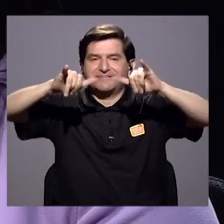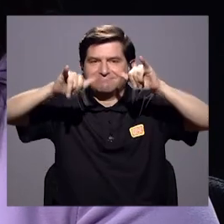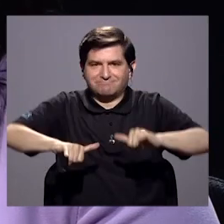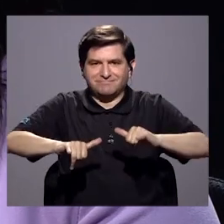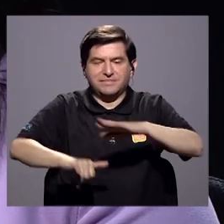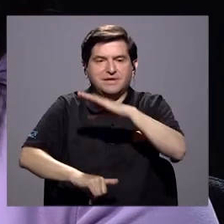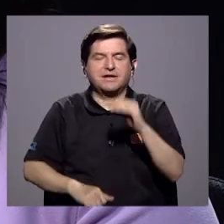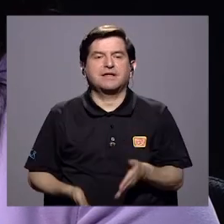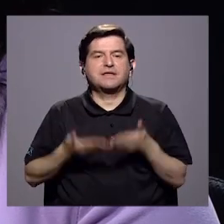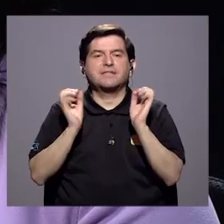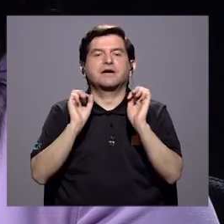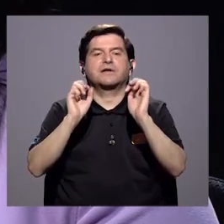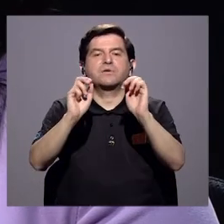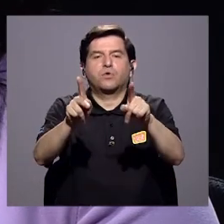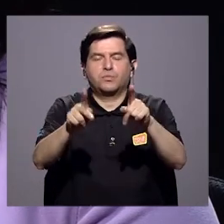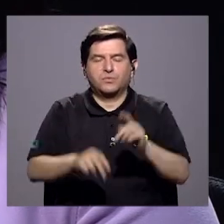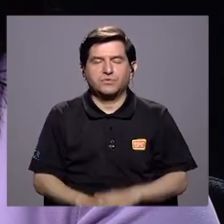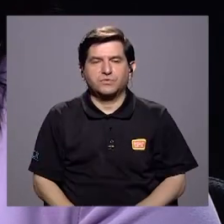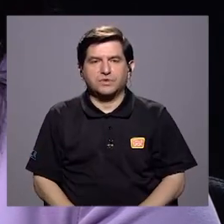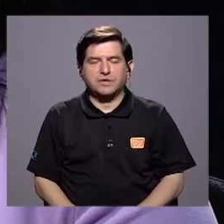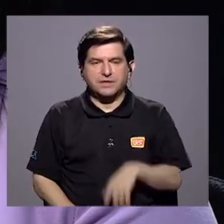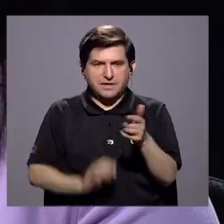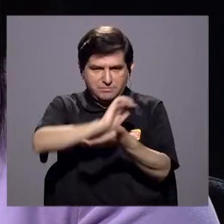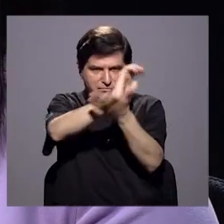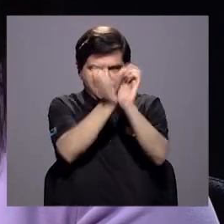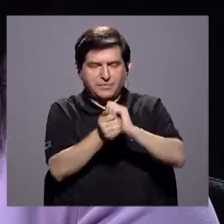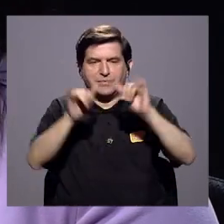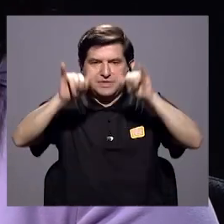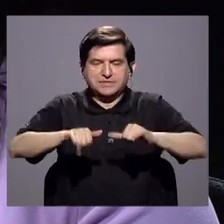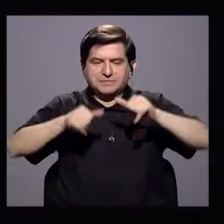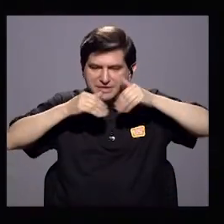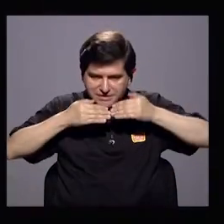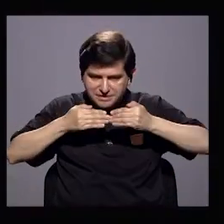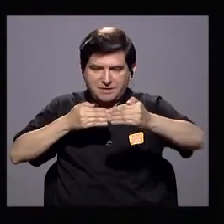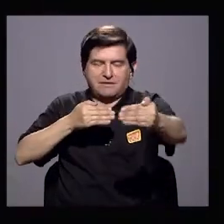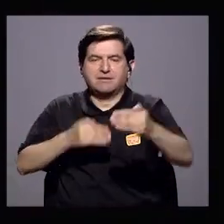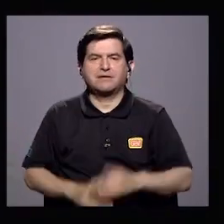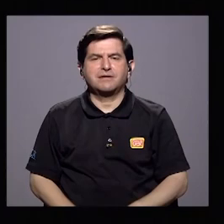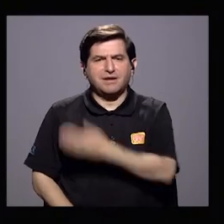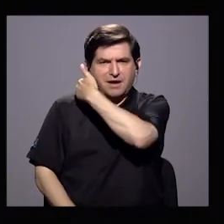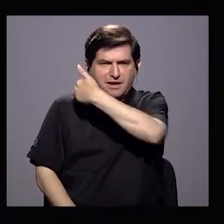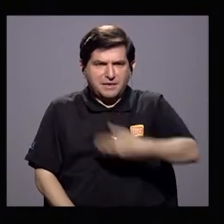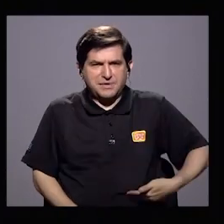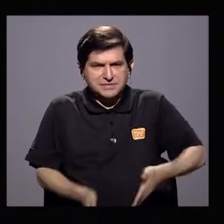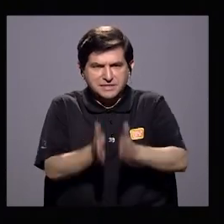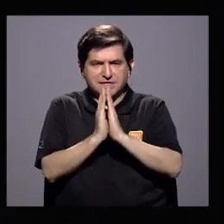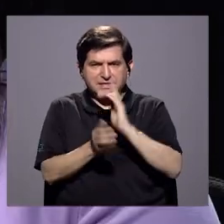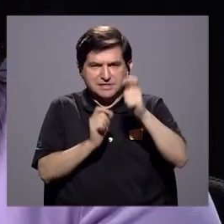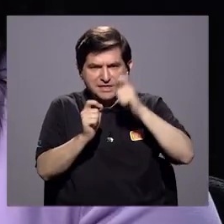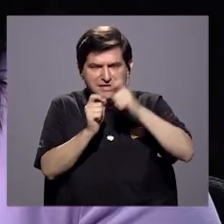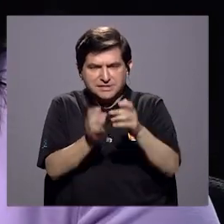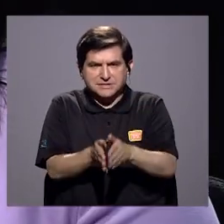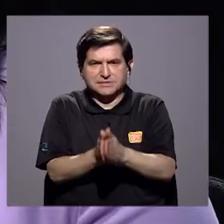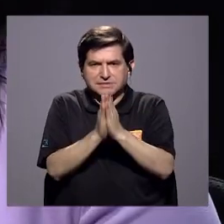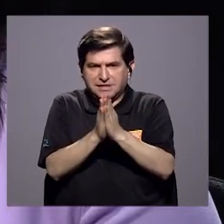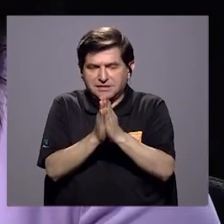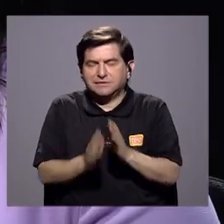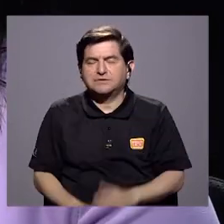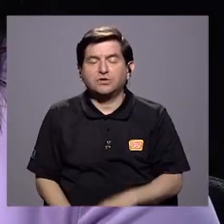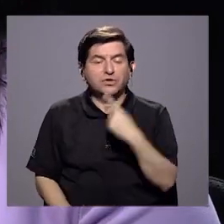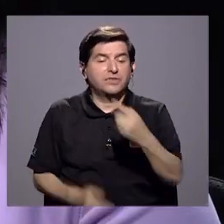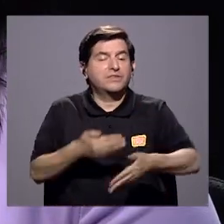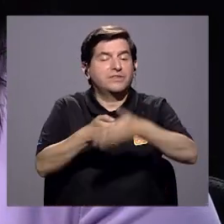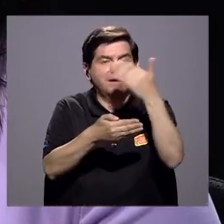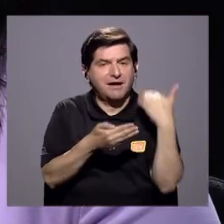estabilizarla y darle una oportunidad para que se reconvierta y se mantenga en el tiempo. ¿El presidente le pidió algo en específico? Lo que acabo de